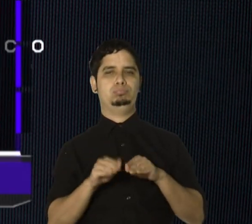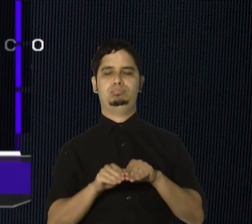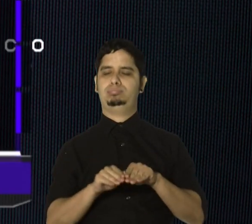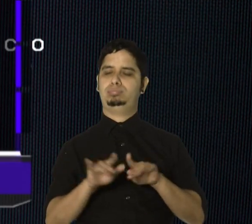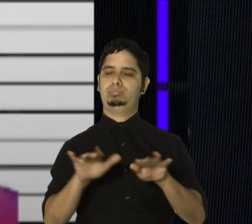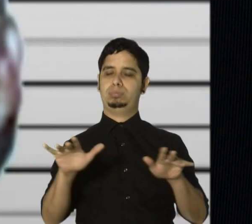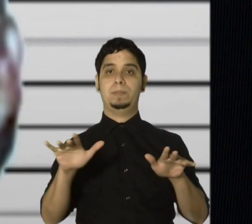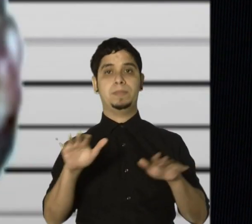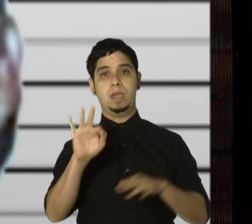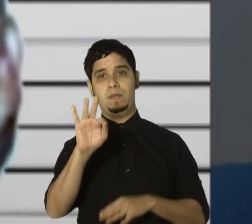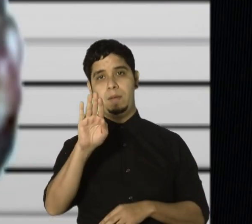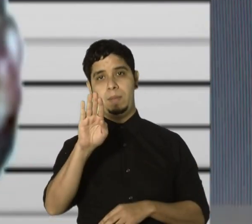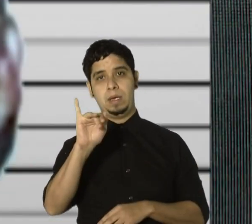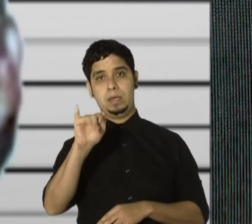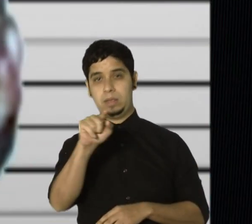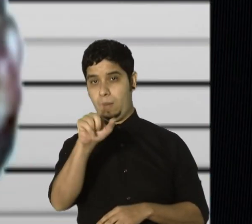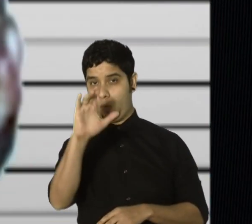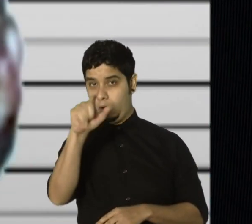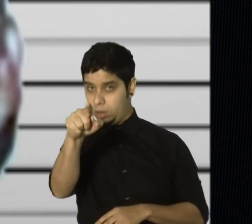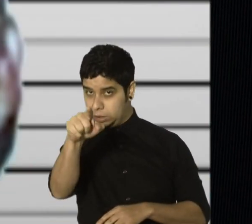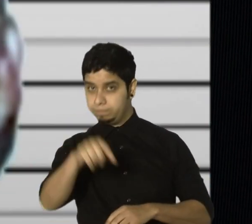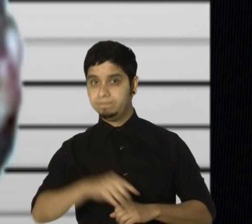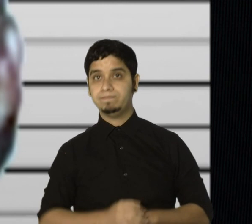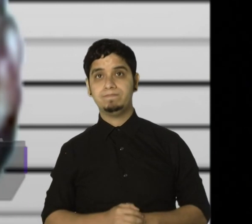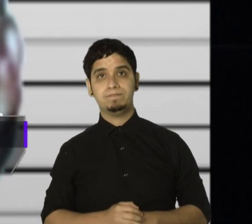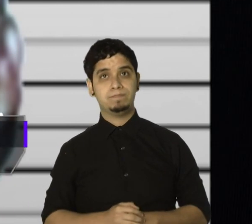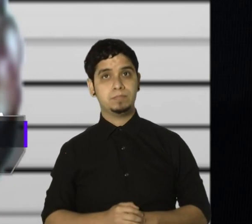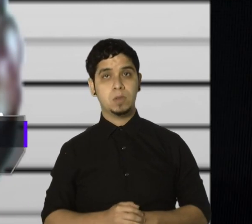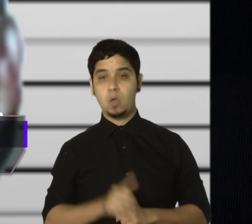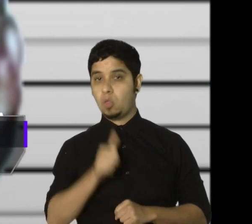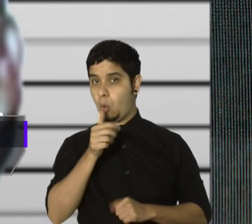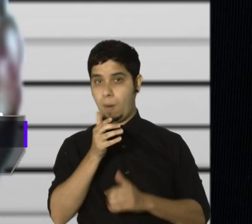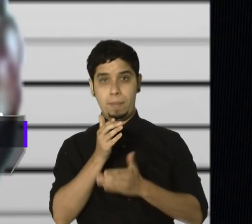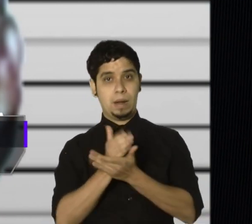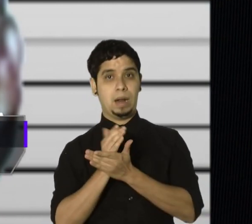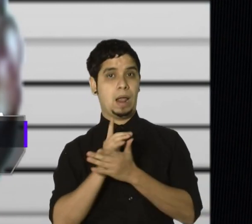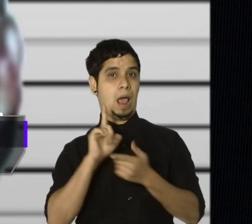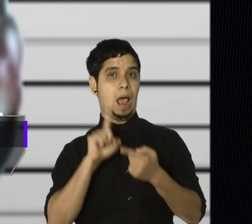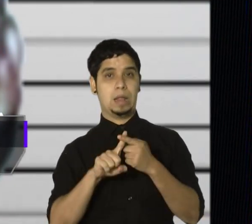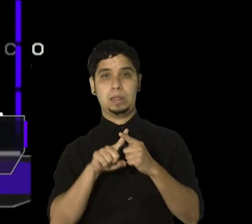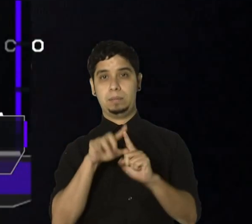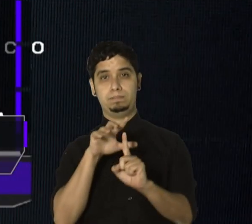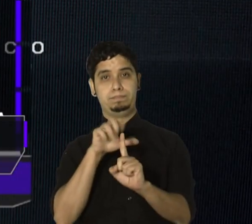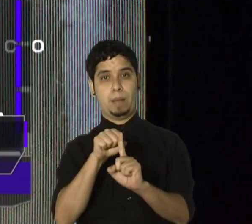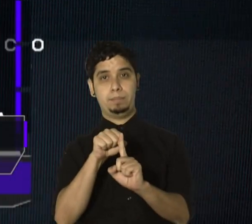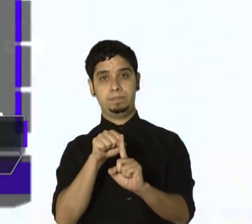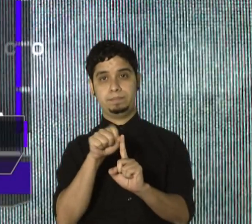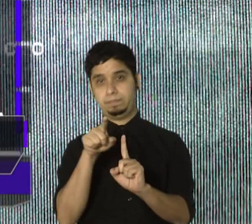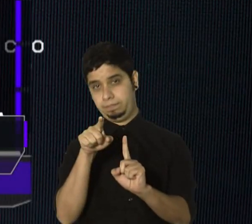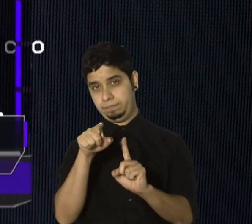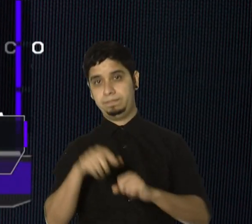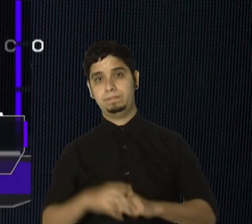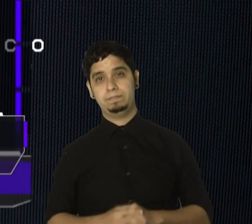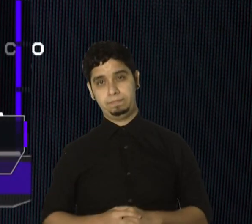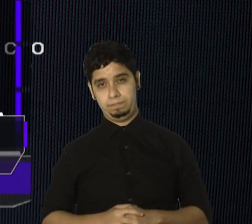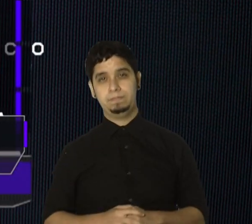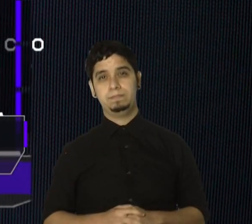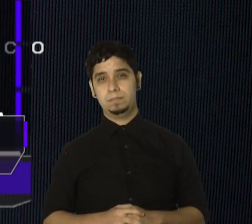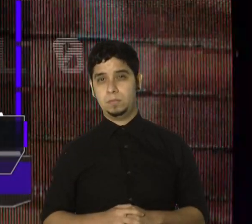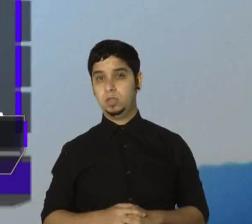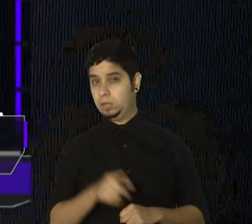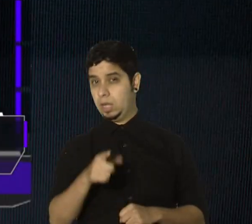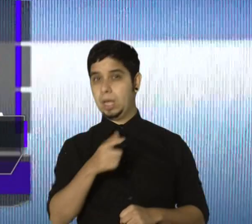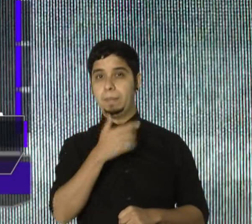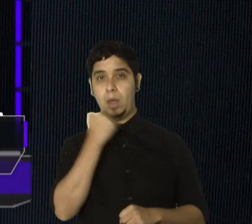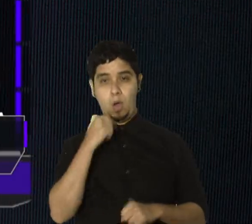FBI lo está buscando y no va a descansar hasta dar con usted. Usted puede llamar al